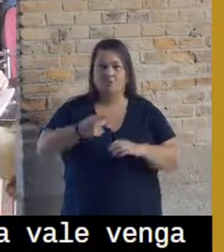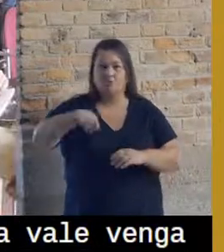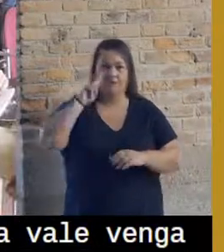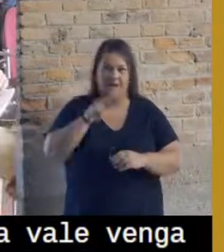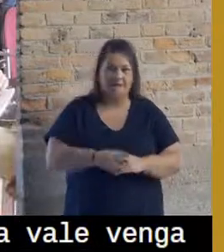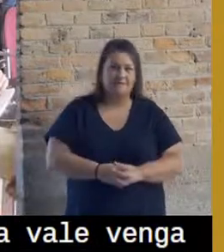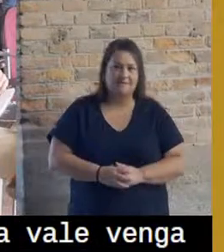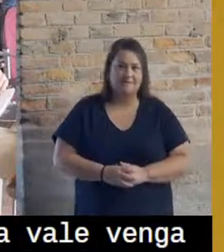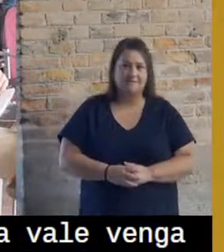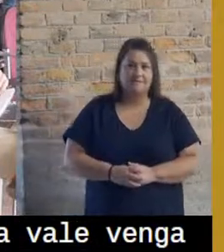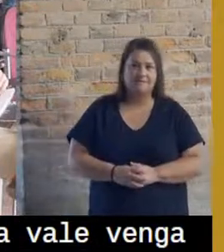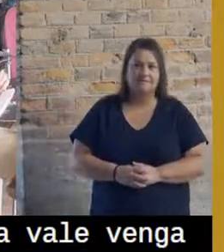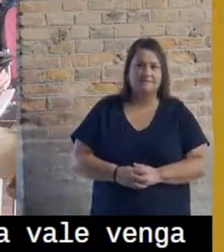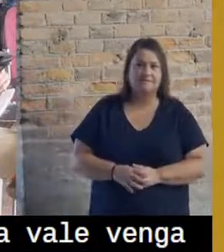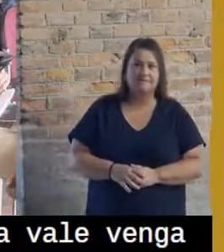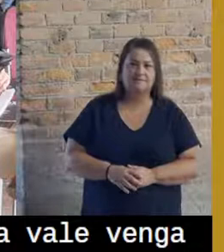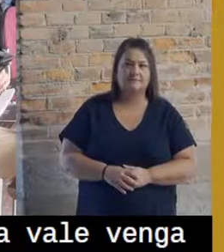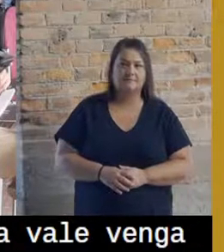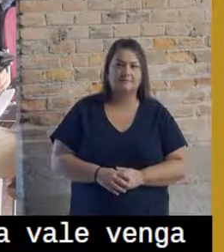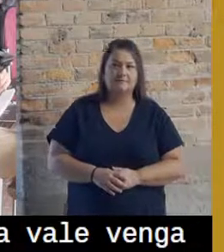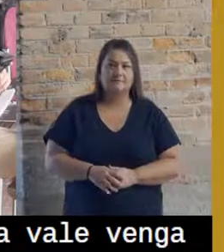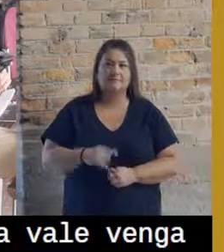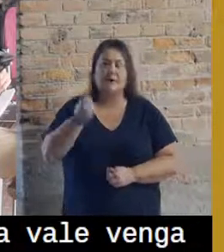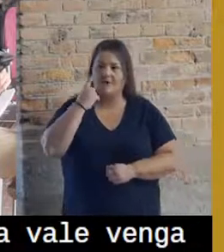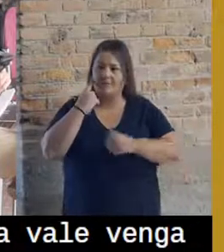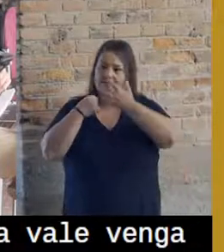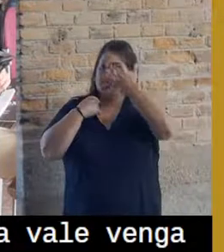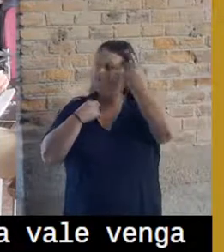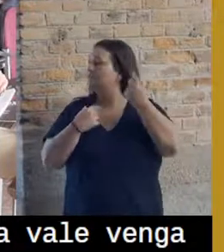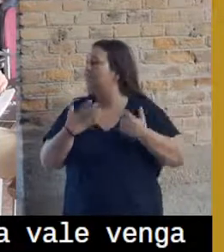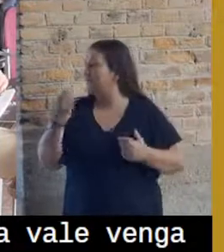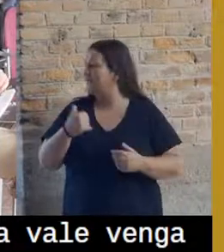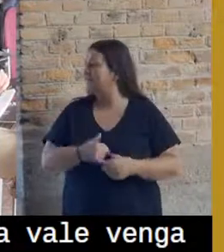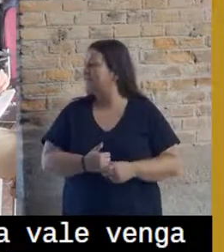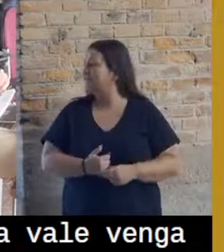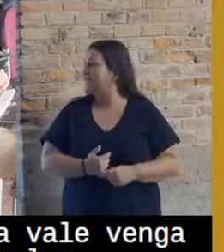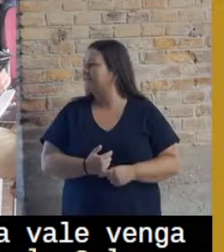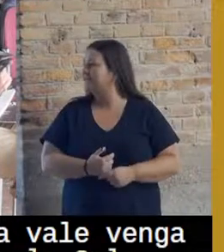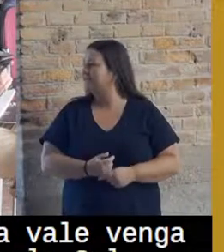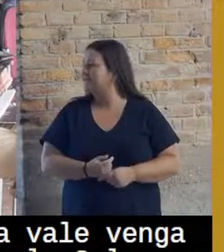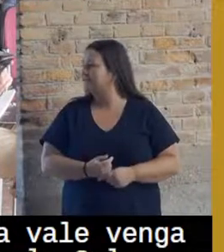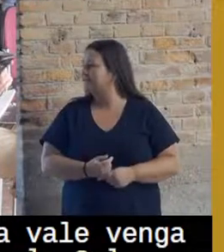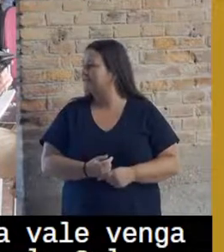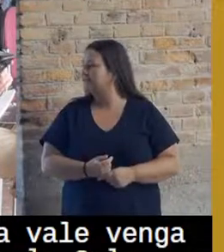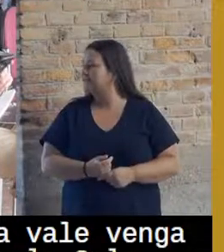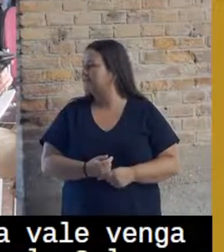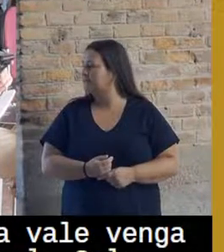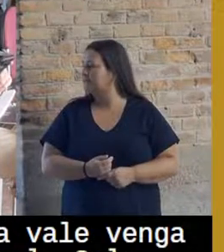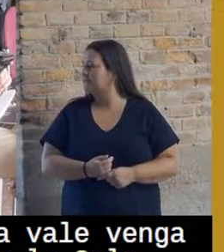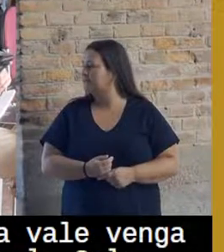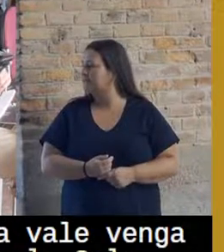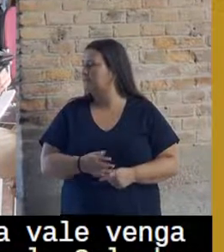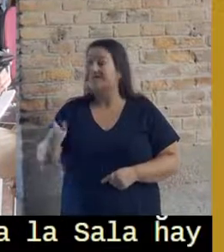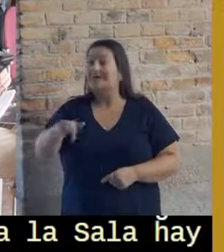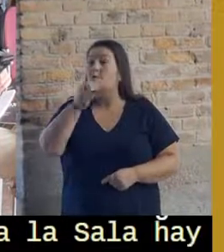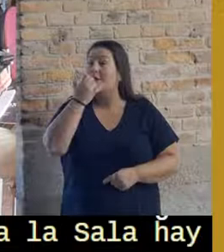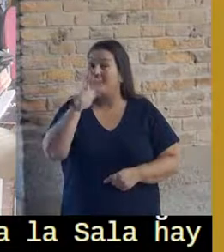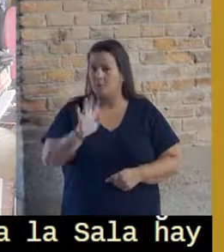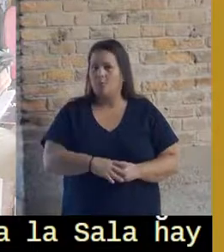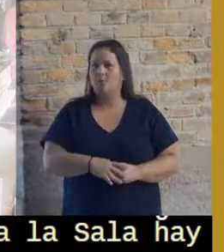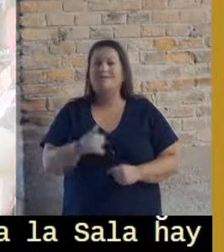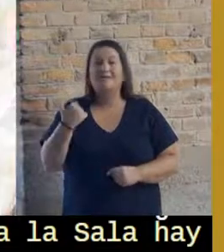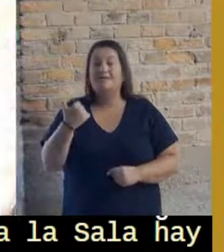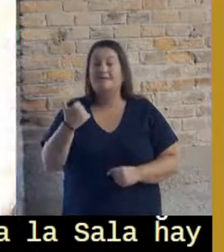entonces a ver estos pasa por favor pasa la sala ahí esto por ejemplo aparte